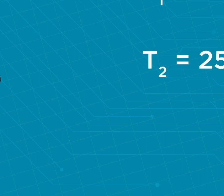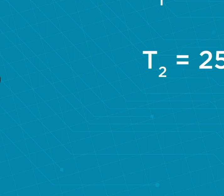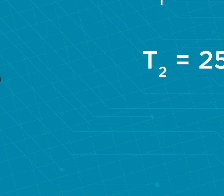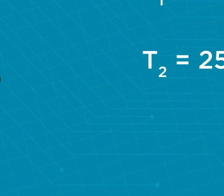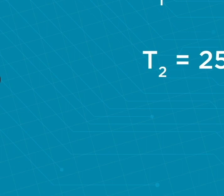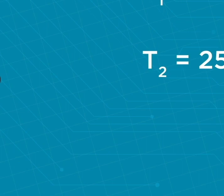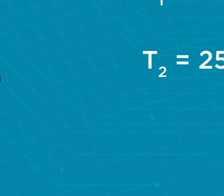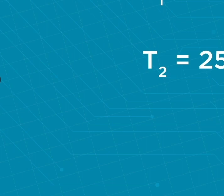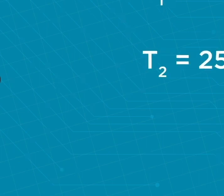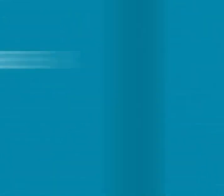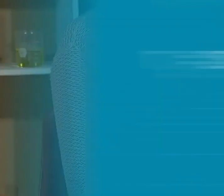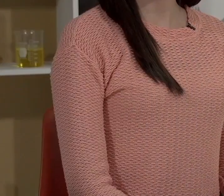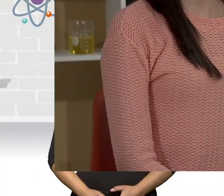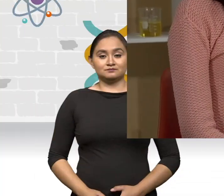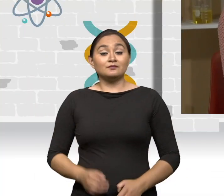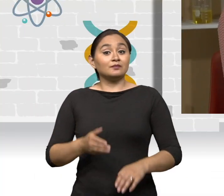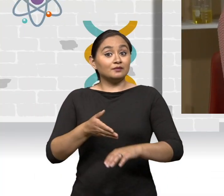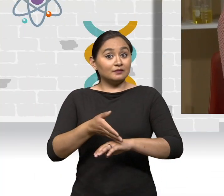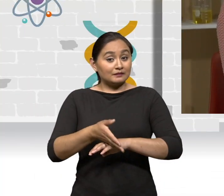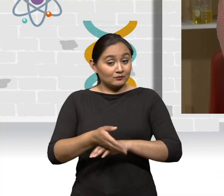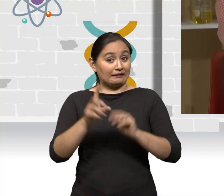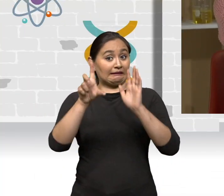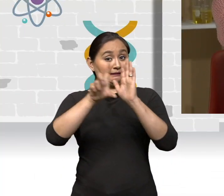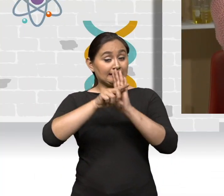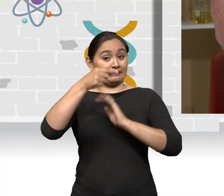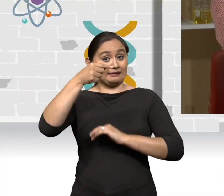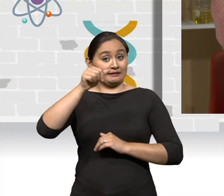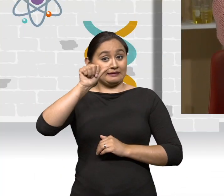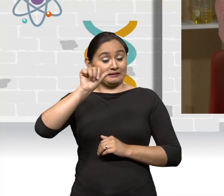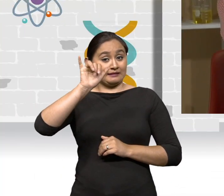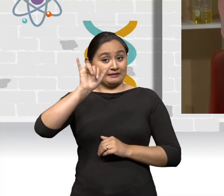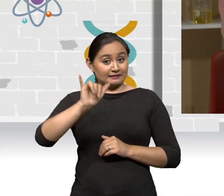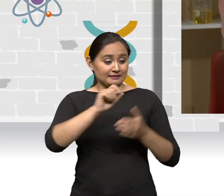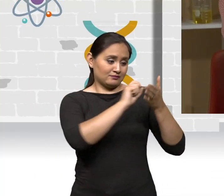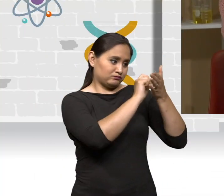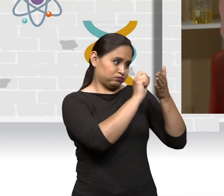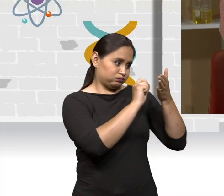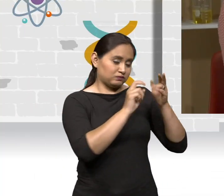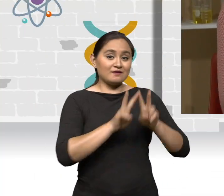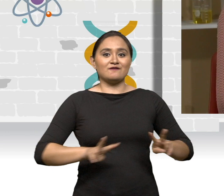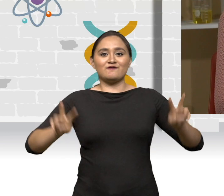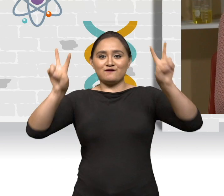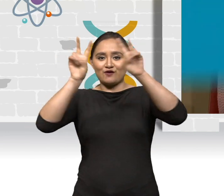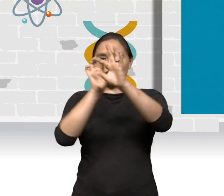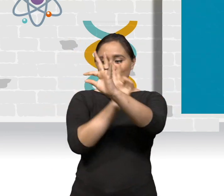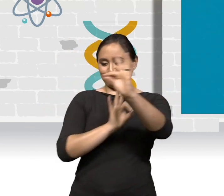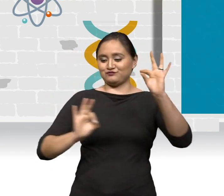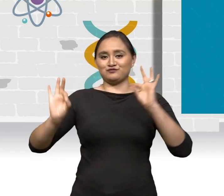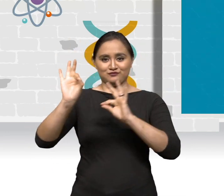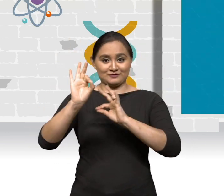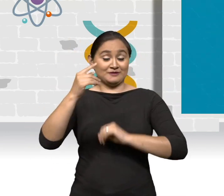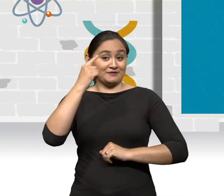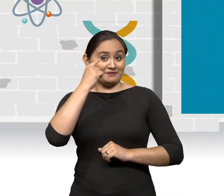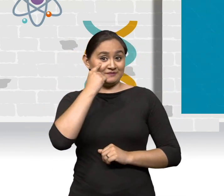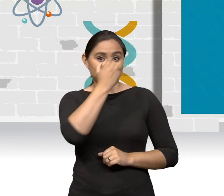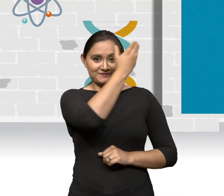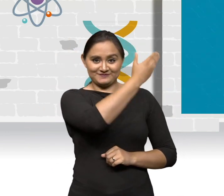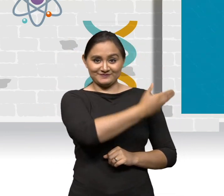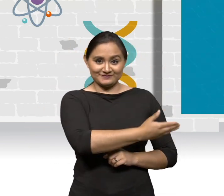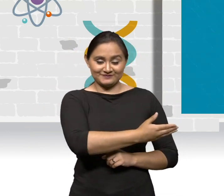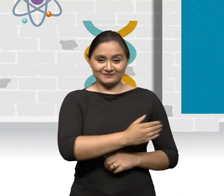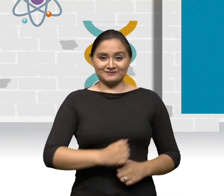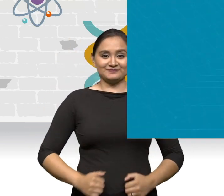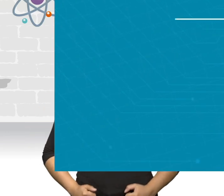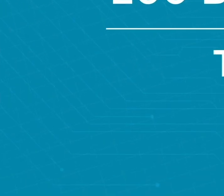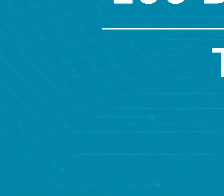298.15 Kelvin. Luego escribimos la ley de Gay-Lussac y reemplazamos los valores. P1 equivale